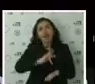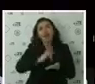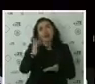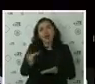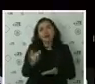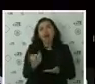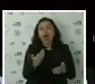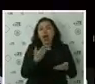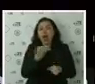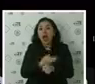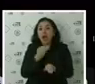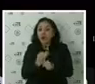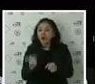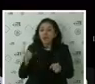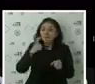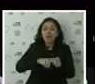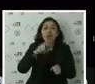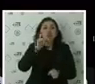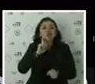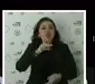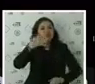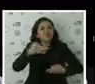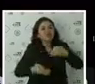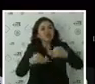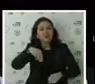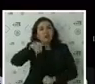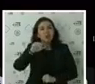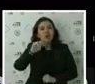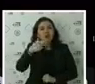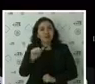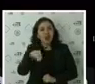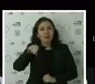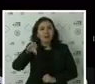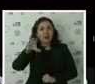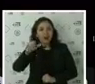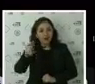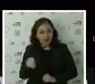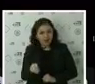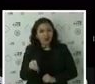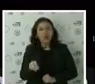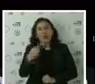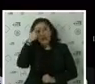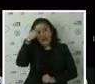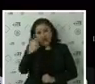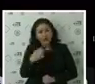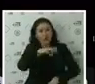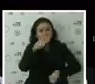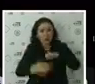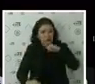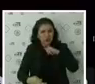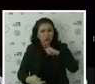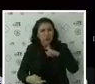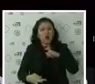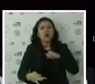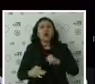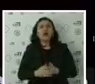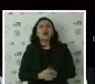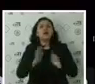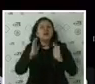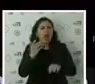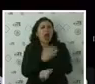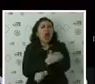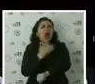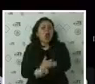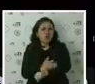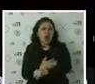la incorporación de la magistrada Marta Mercado en esta ronda final. Bueno, nos ha acompañado